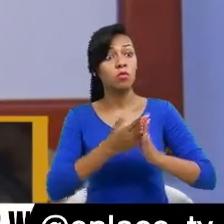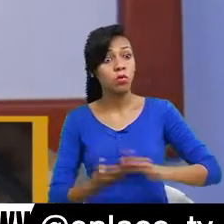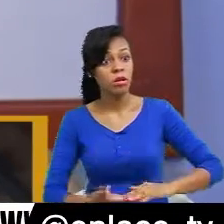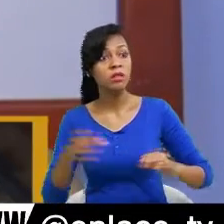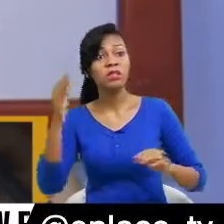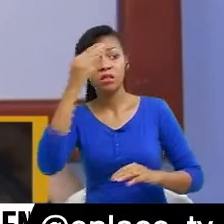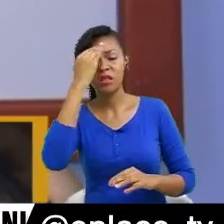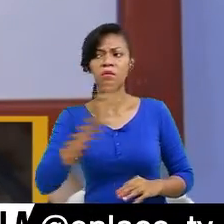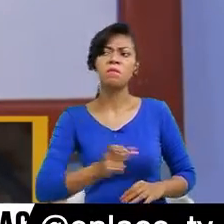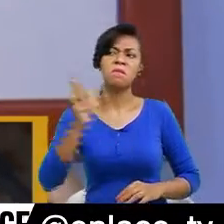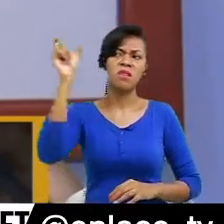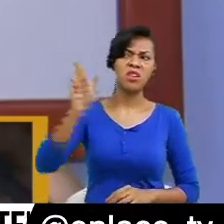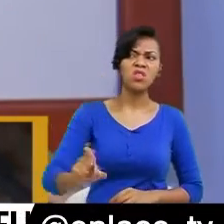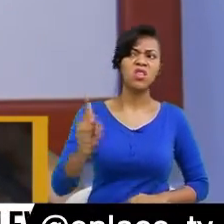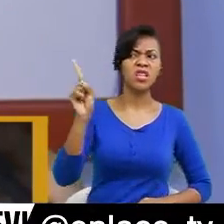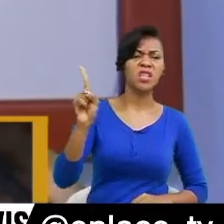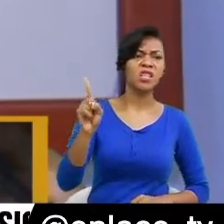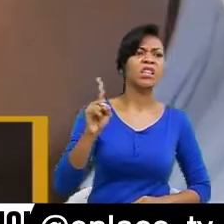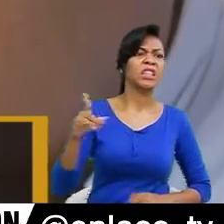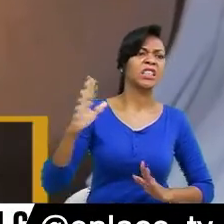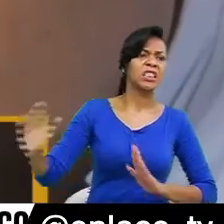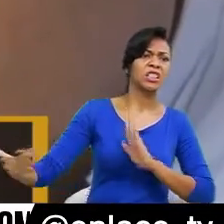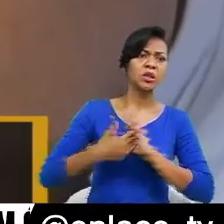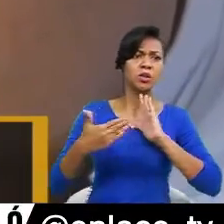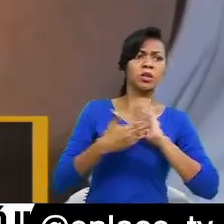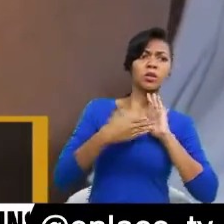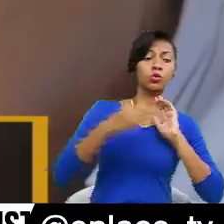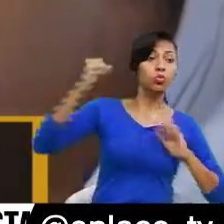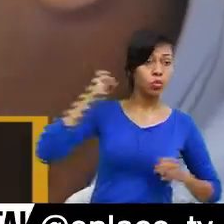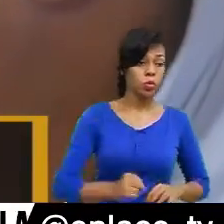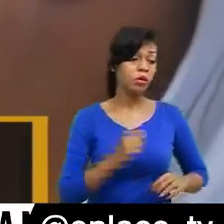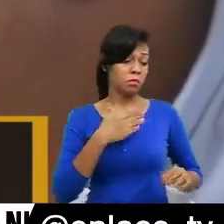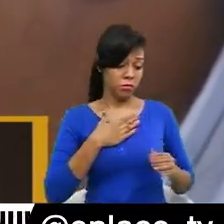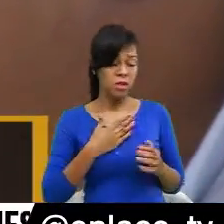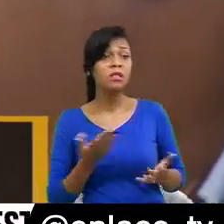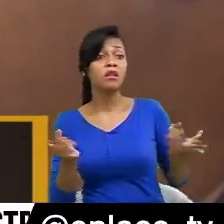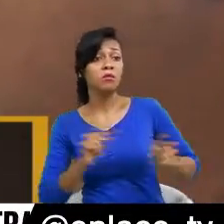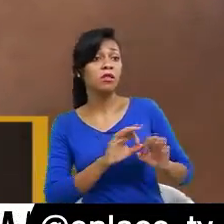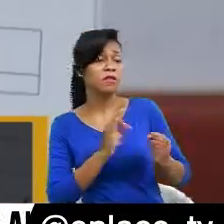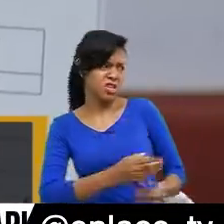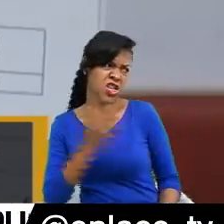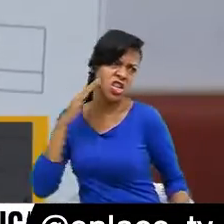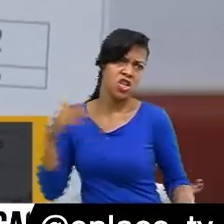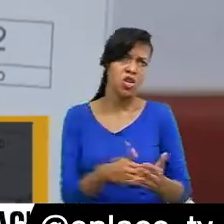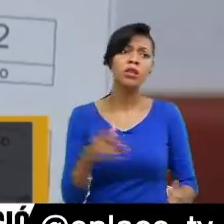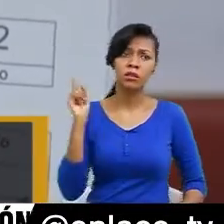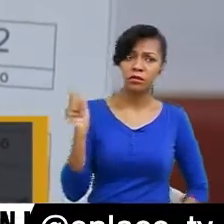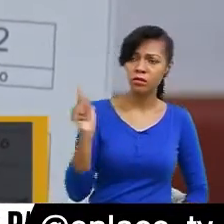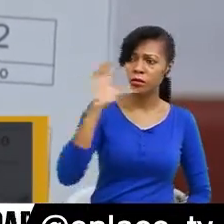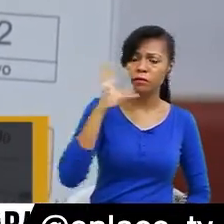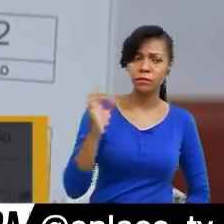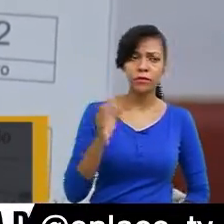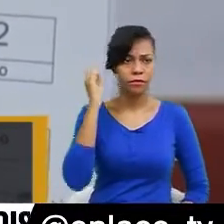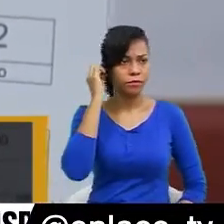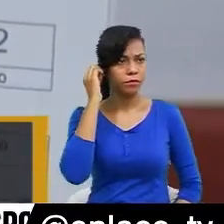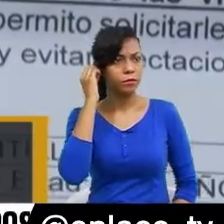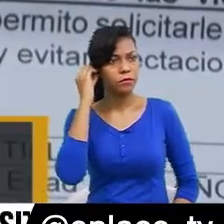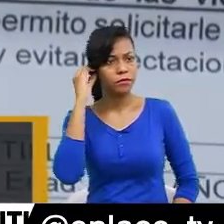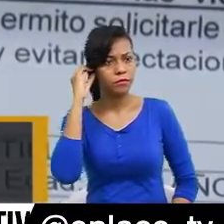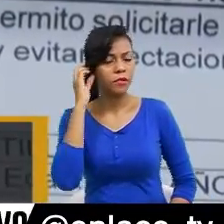en Cochoferes, me amenazó a mi familia y a mí. El gerente de la reconocida empresa de la ciudad ya instauró la respectiva denuncia